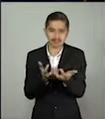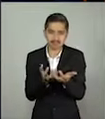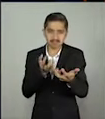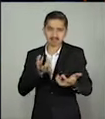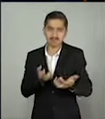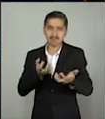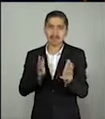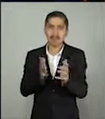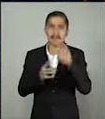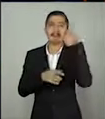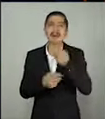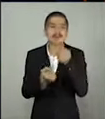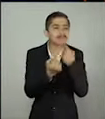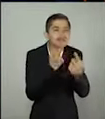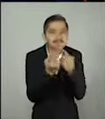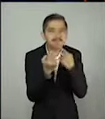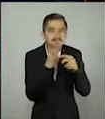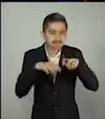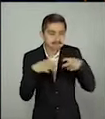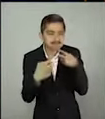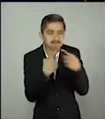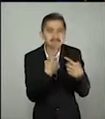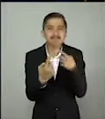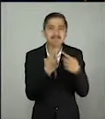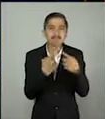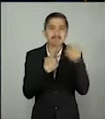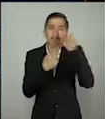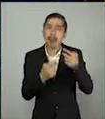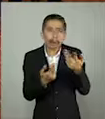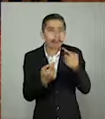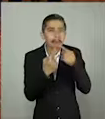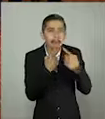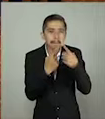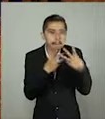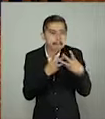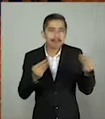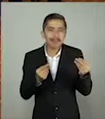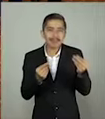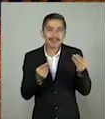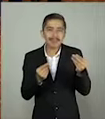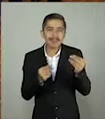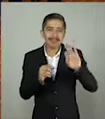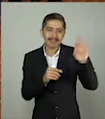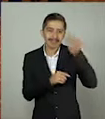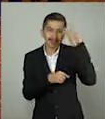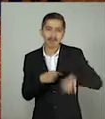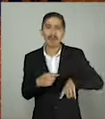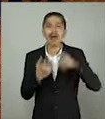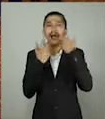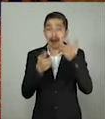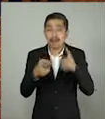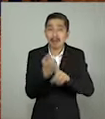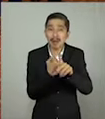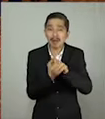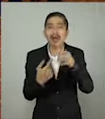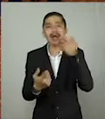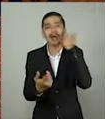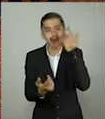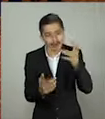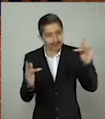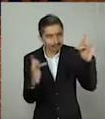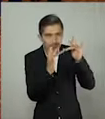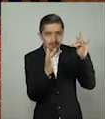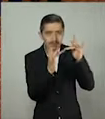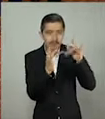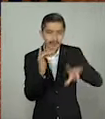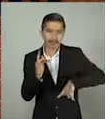en las mesas de negociación con el gobierno federal. Es decir, su pleito es que quieren interlocución con el gobierno